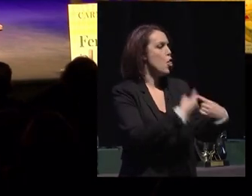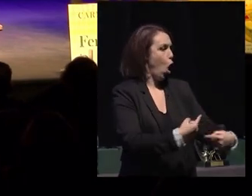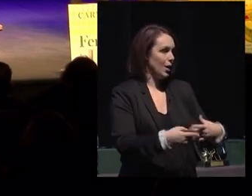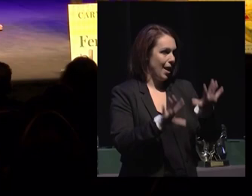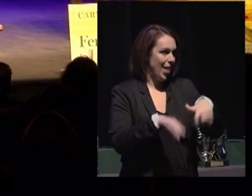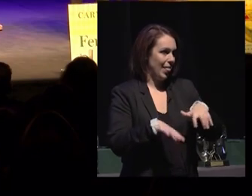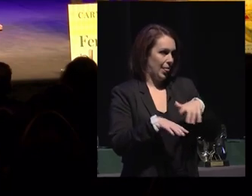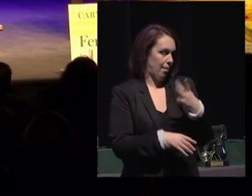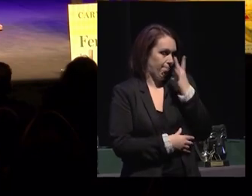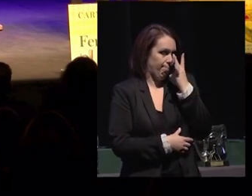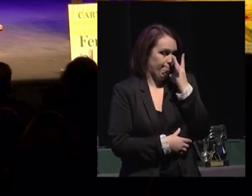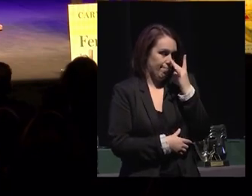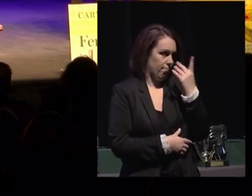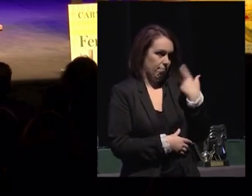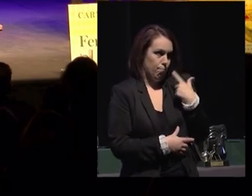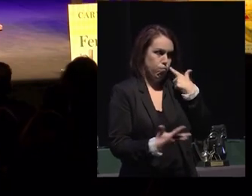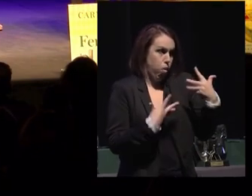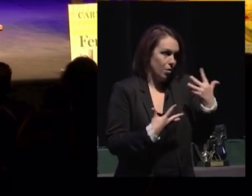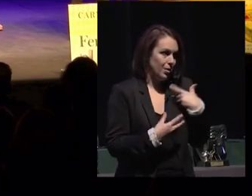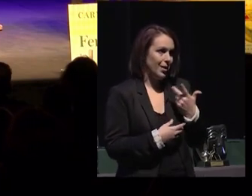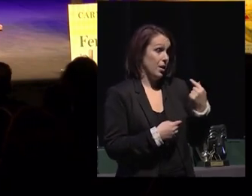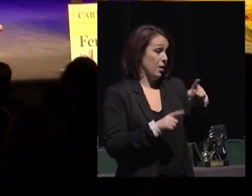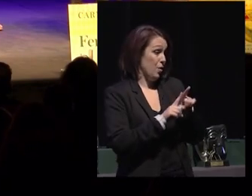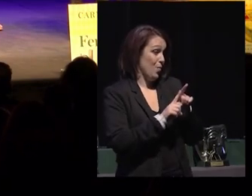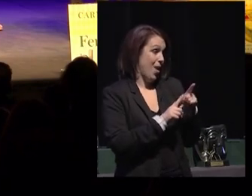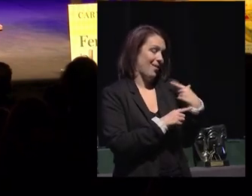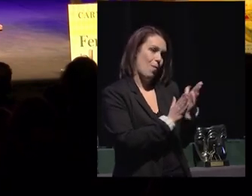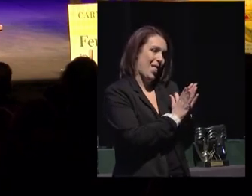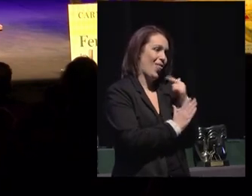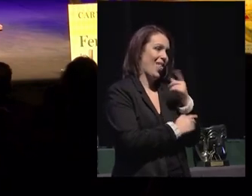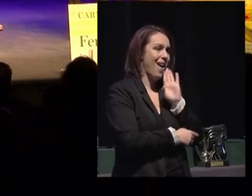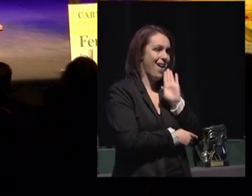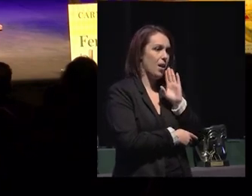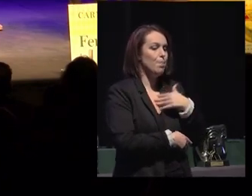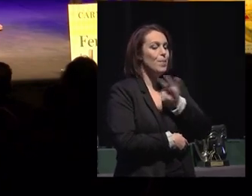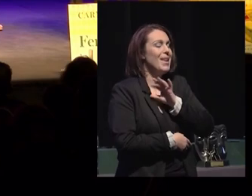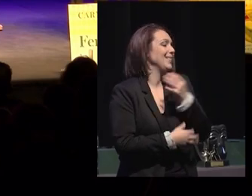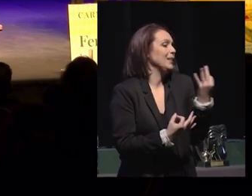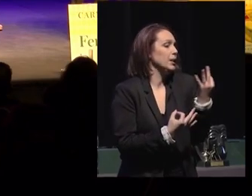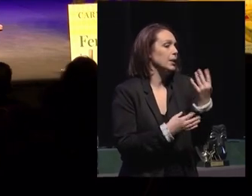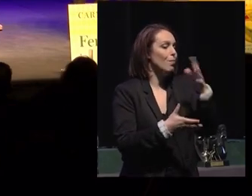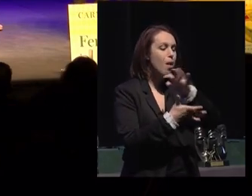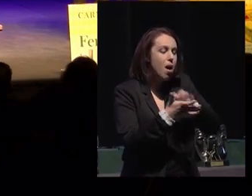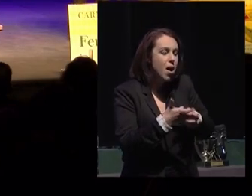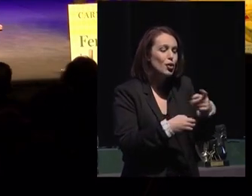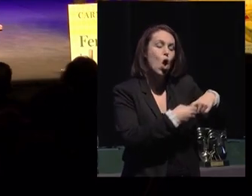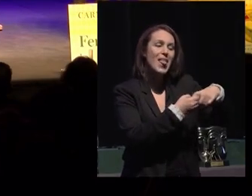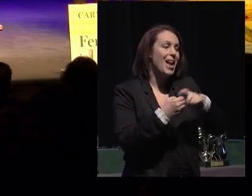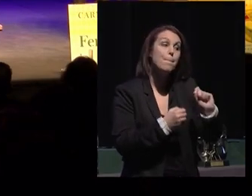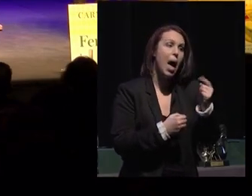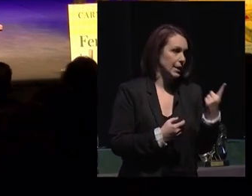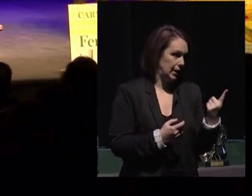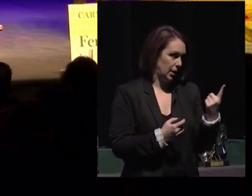de Cádiz, que, como bien decía nuestro presentador, querido Javier, premia las letras más solidarias y